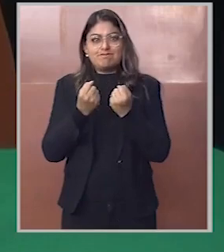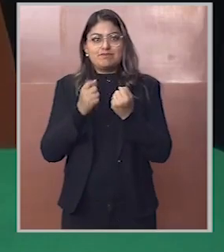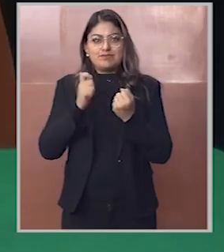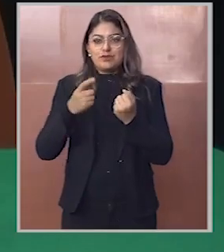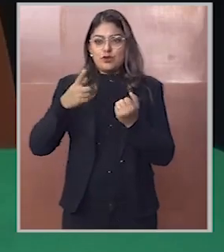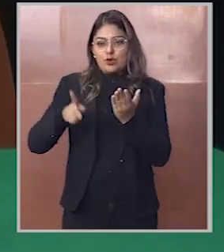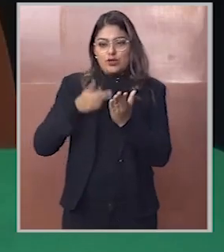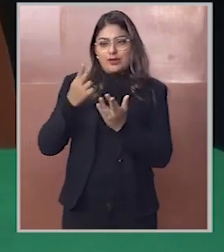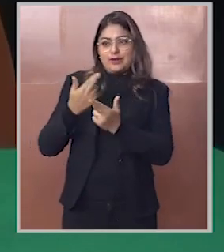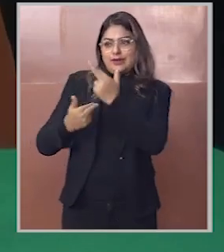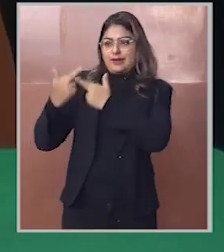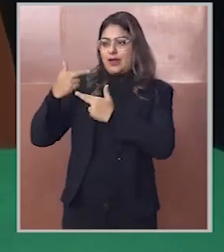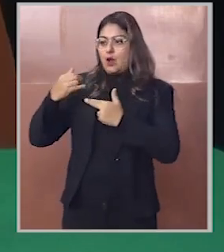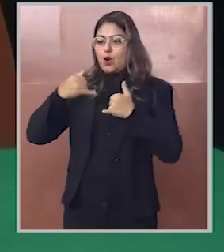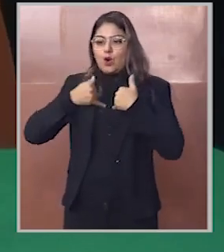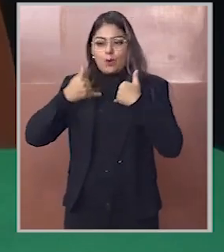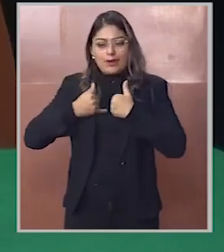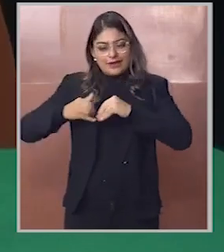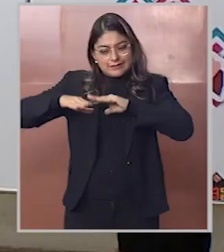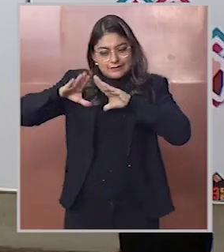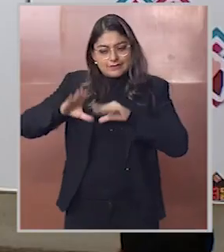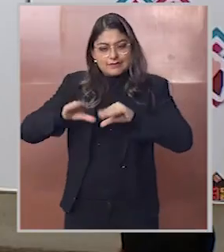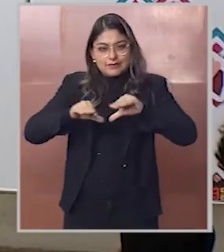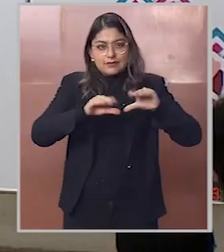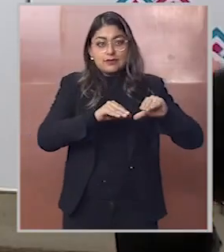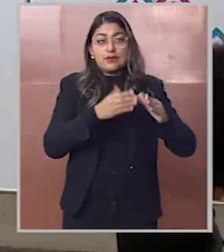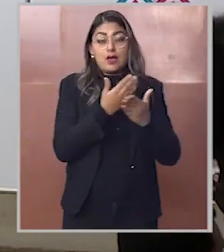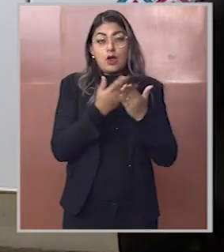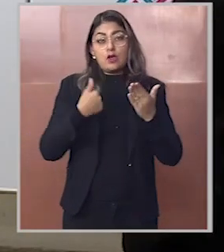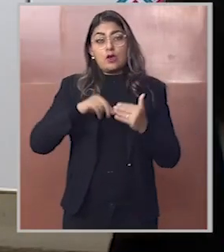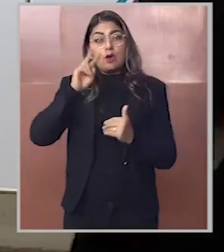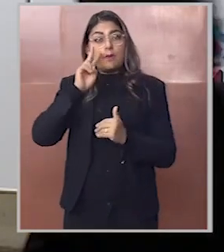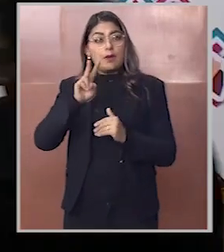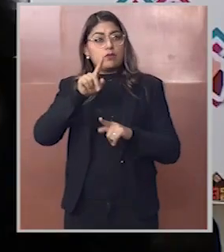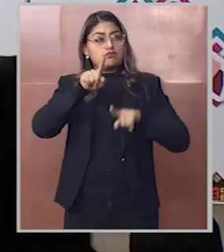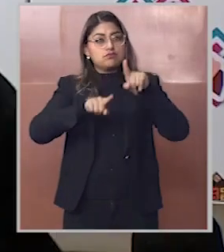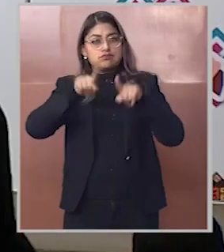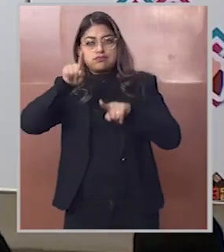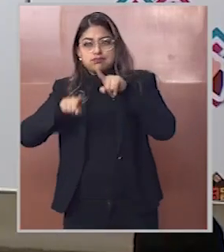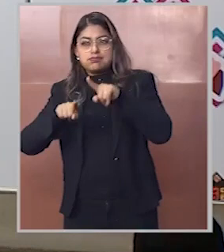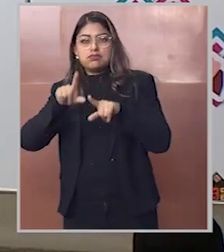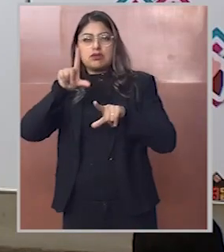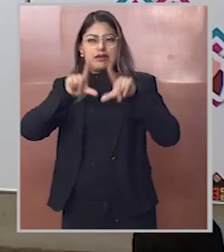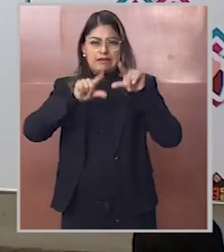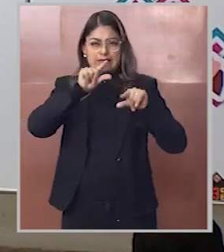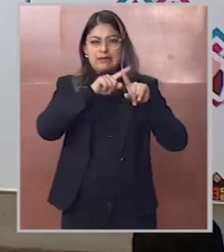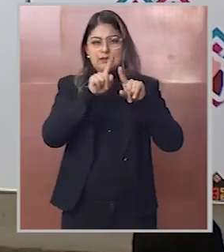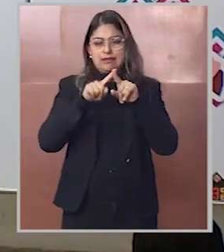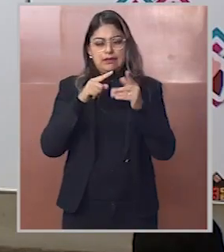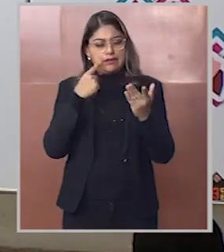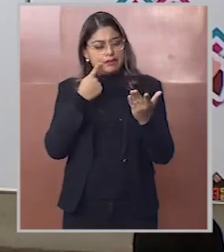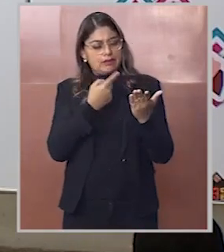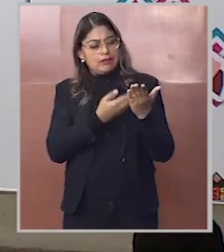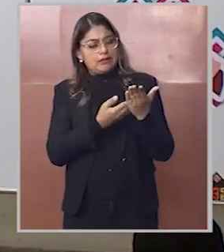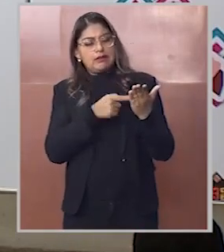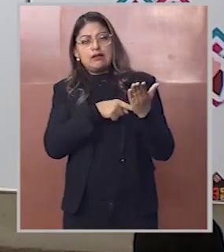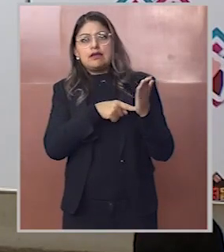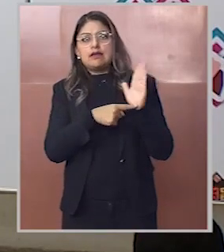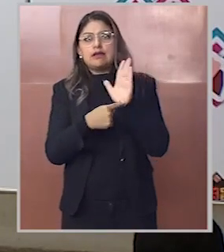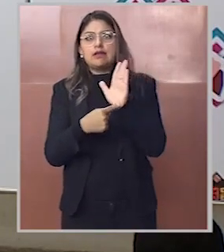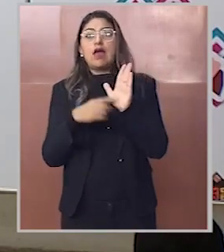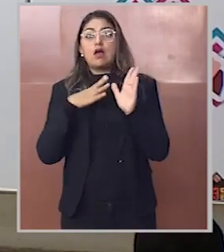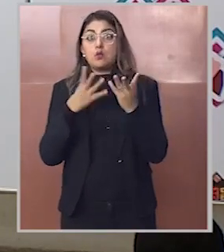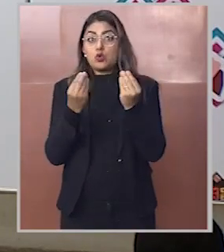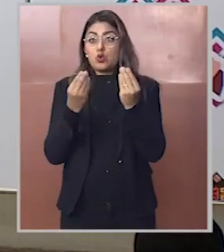veo que en las estadísticas y en los censos que tienen hay mucha juventud que se autoidentifica como indígena y que por lo